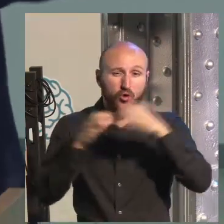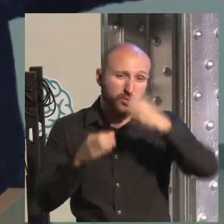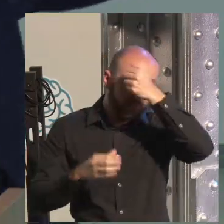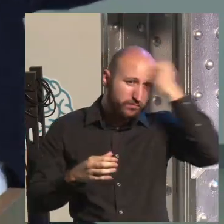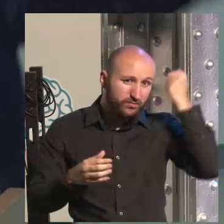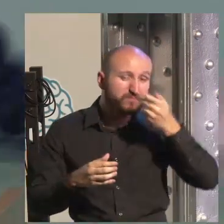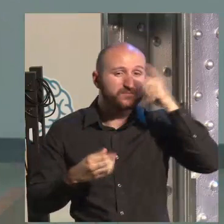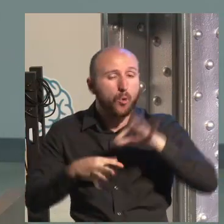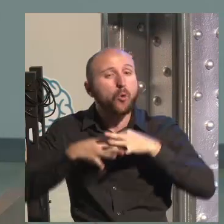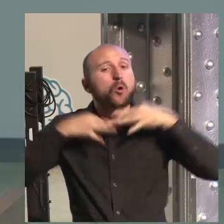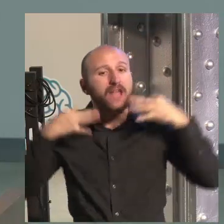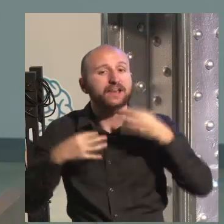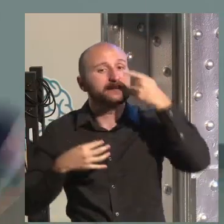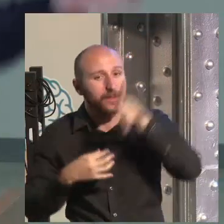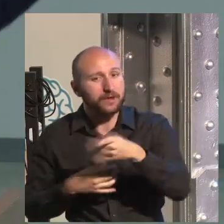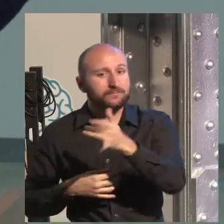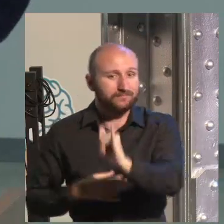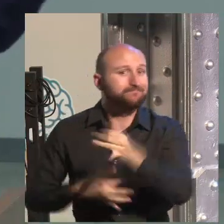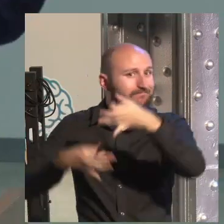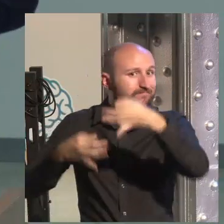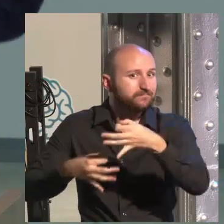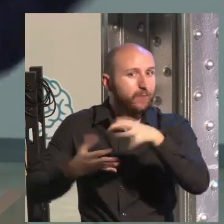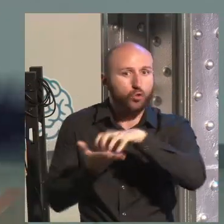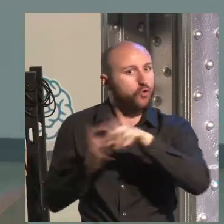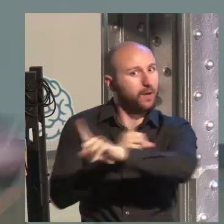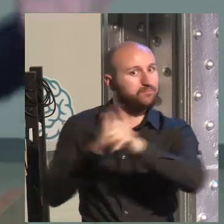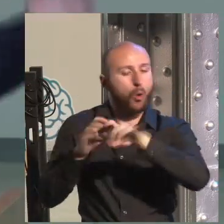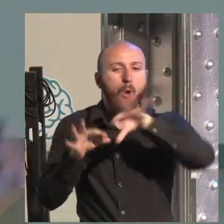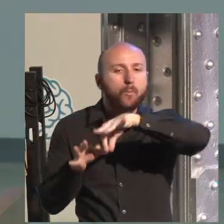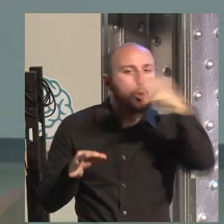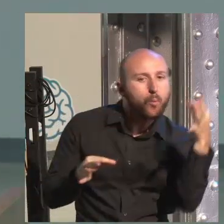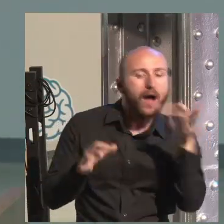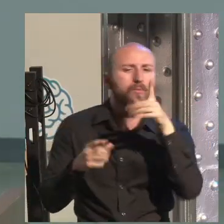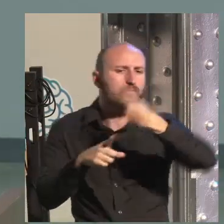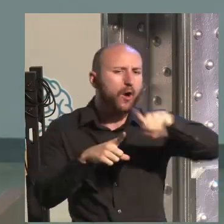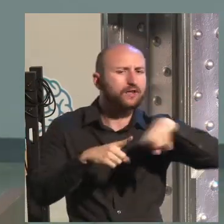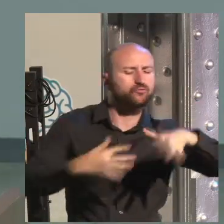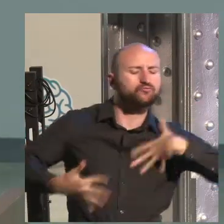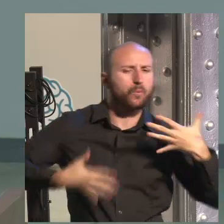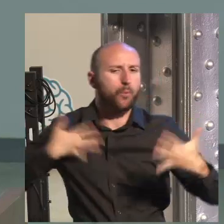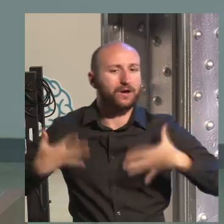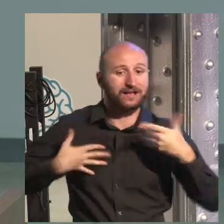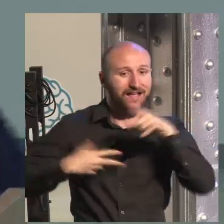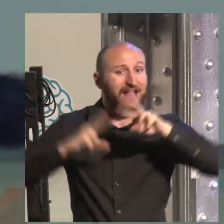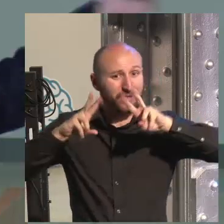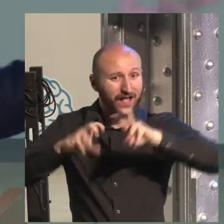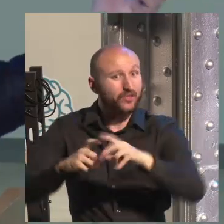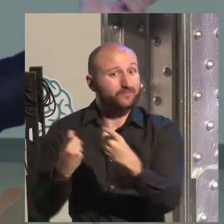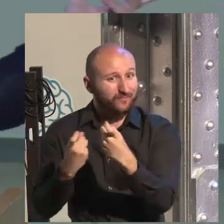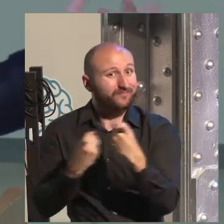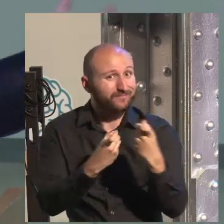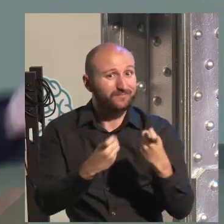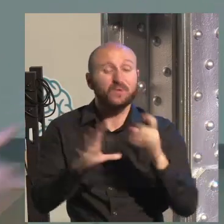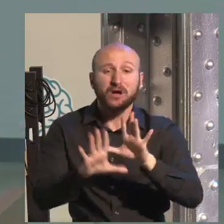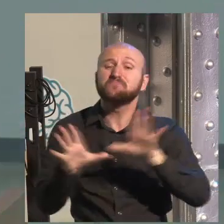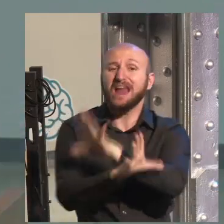tuvieran collares, ahí tenemos la duda, y plumas y objetos simbólicos, y esa es la investigación que nos queda por hacer. En resumidas